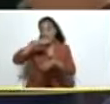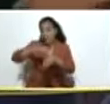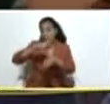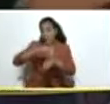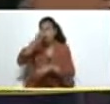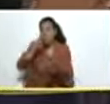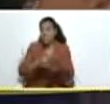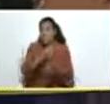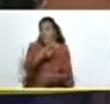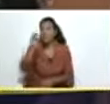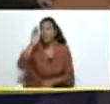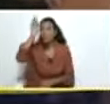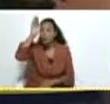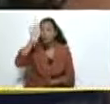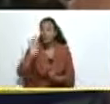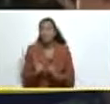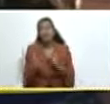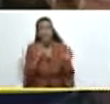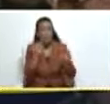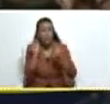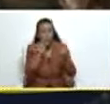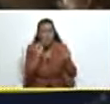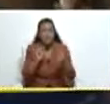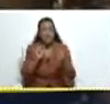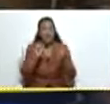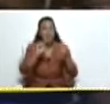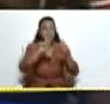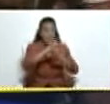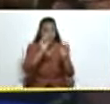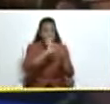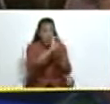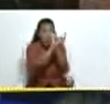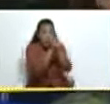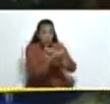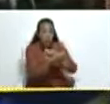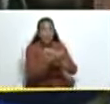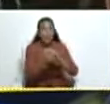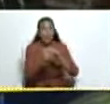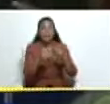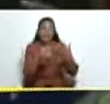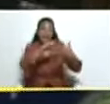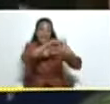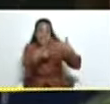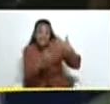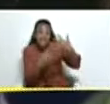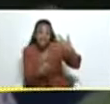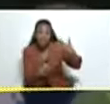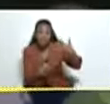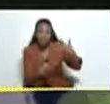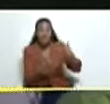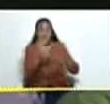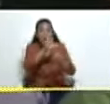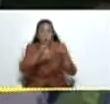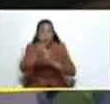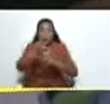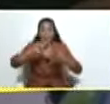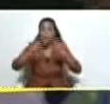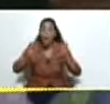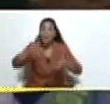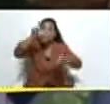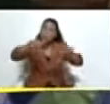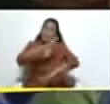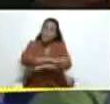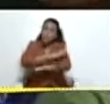También hemos discutido algunas acciones transformadoras en el marco de esta ZT. Por ejemplo, la cultura de paz y